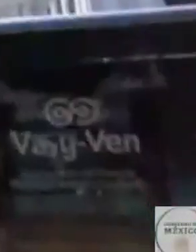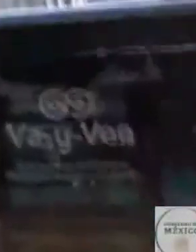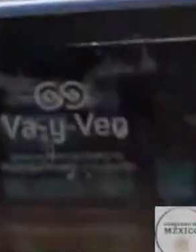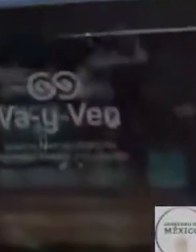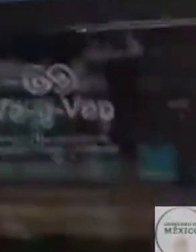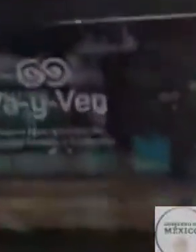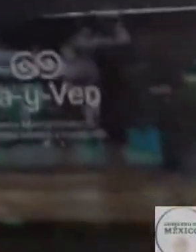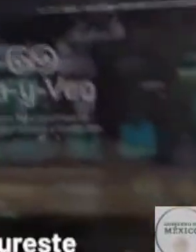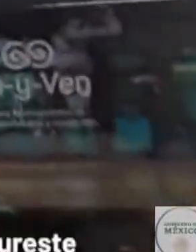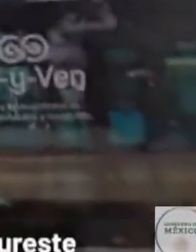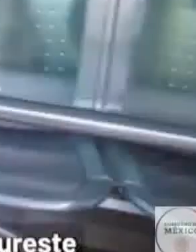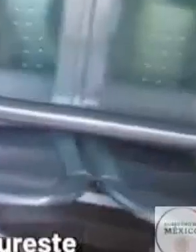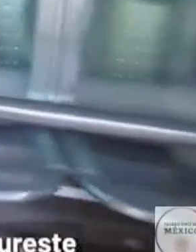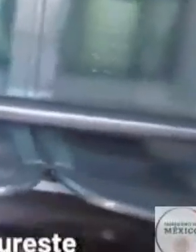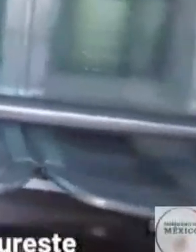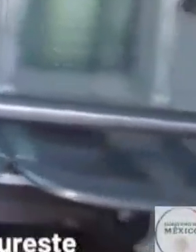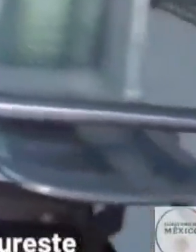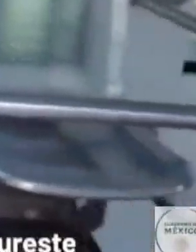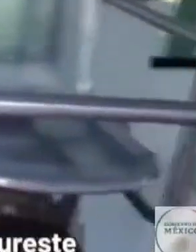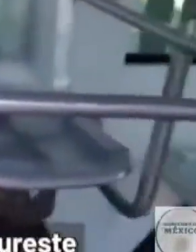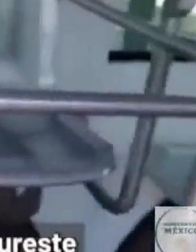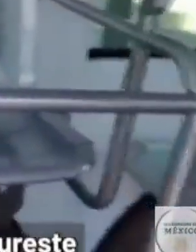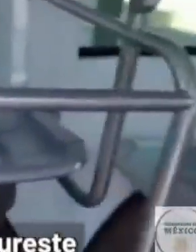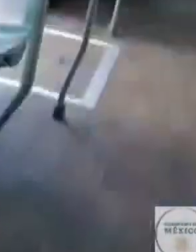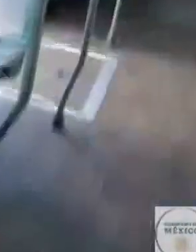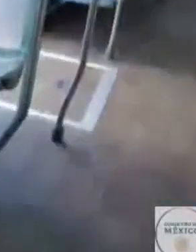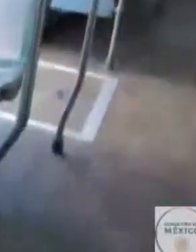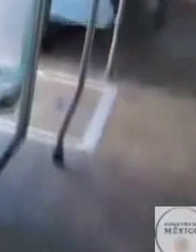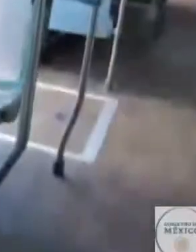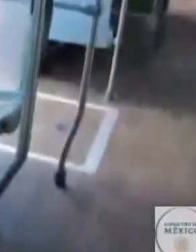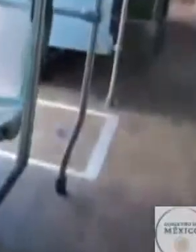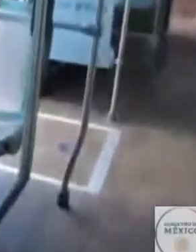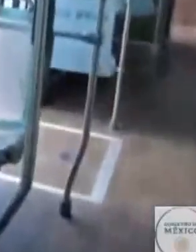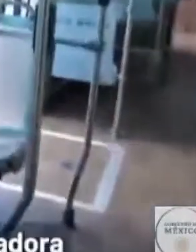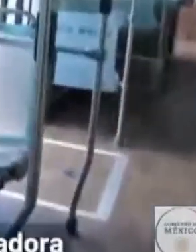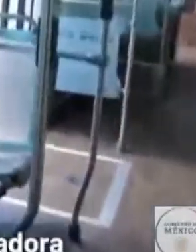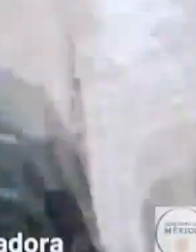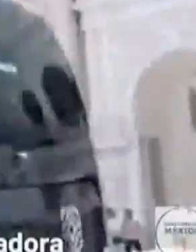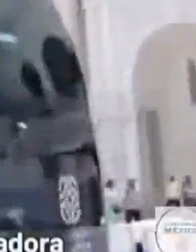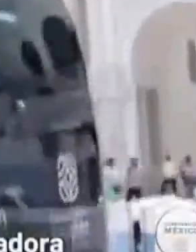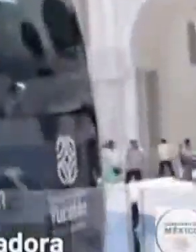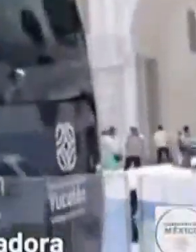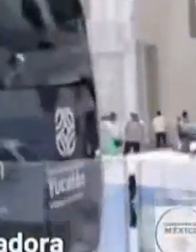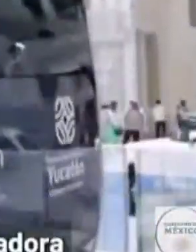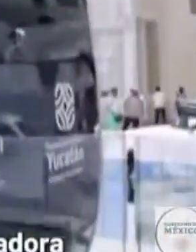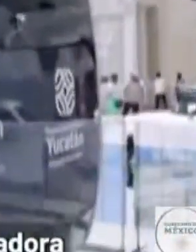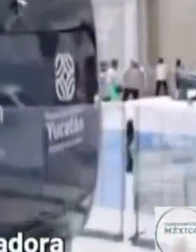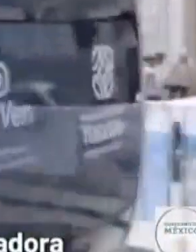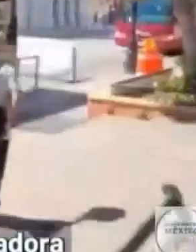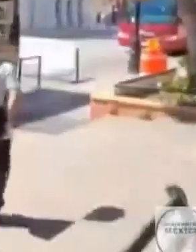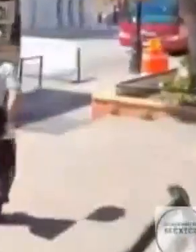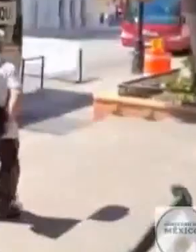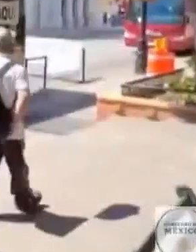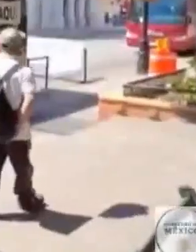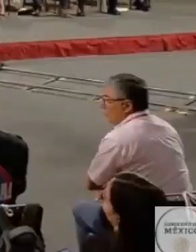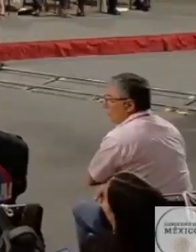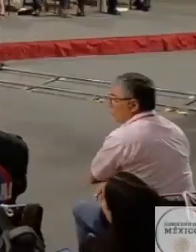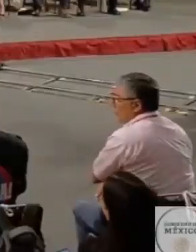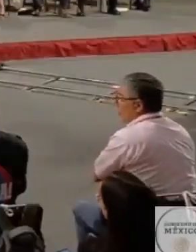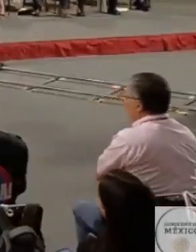estas acciones, estamos mejorando la movilidad en el sureste y conectando a Mérida con vialidades e infraestructura innovadora para